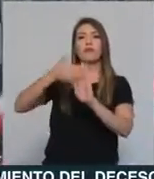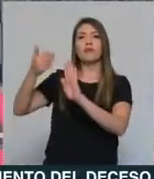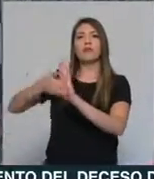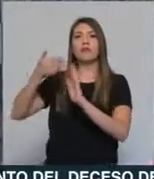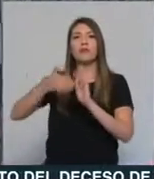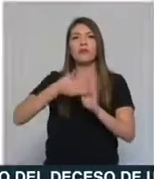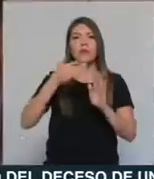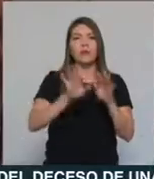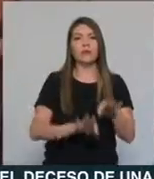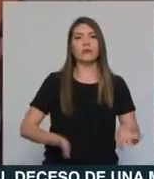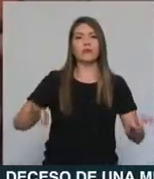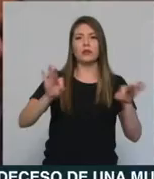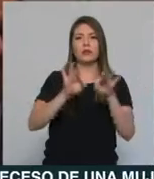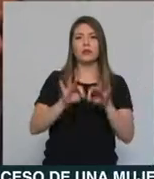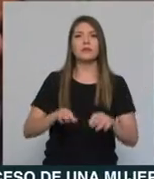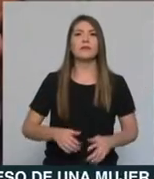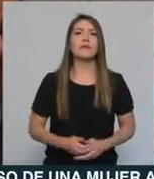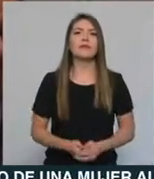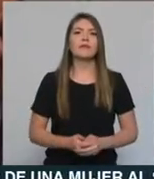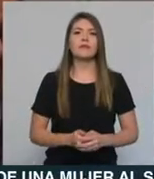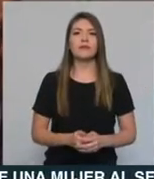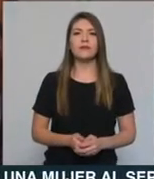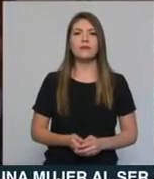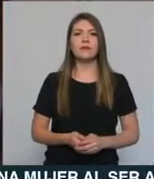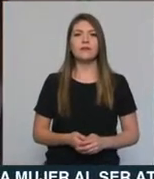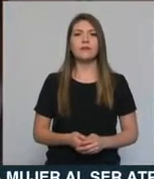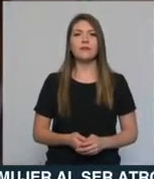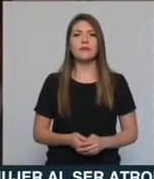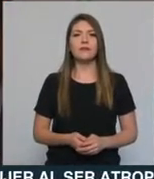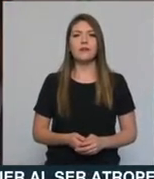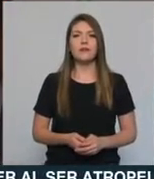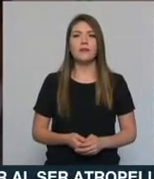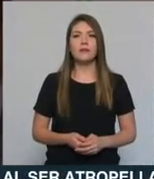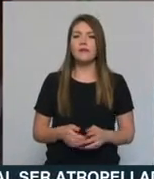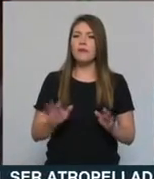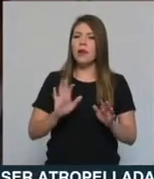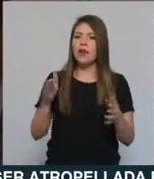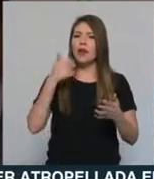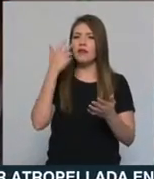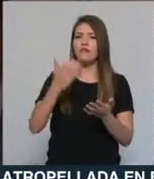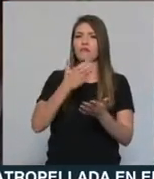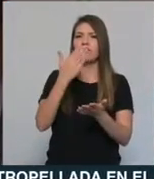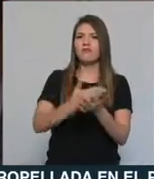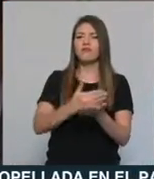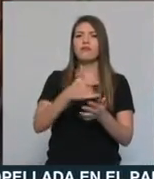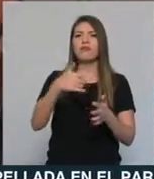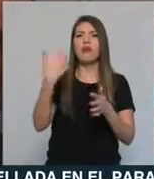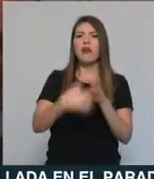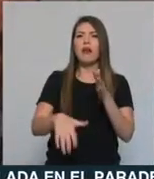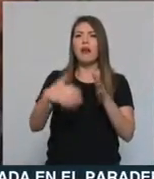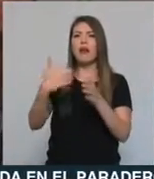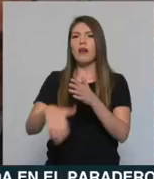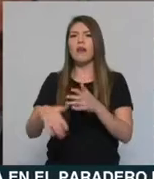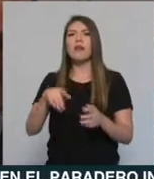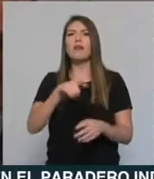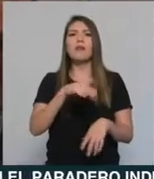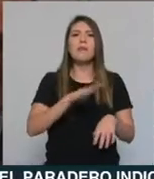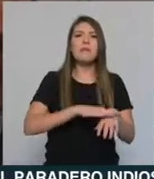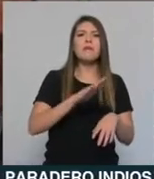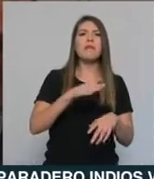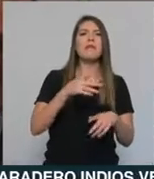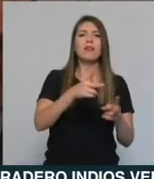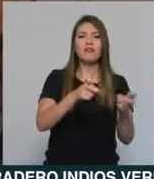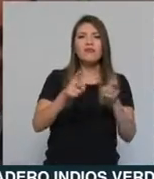alto impacto. Estamos acabando con la corrupción que llevó al desorden inmobiliario en la Ciudad